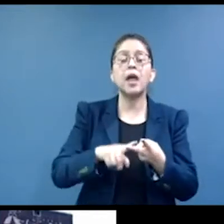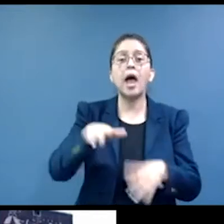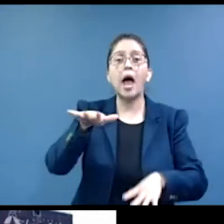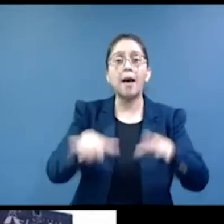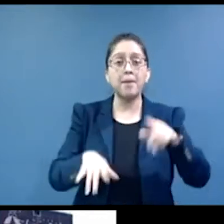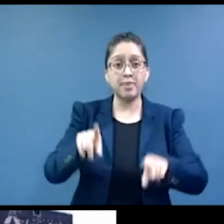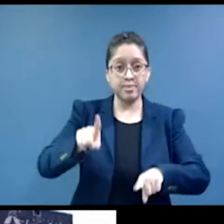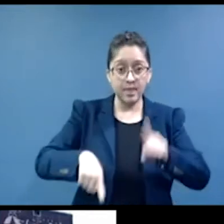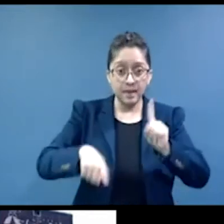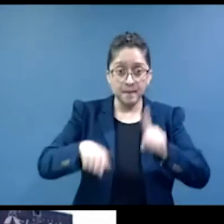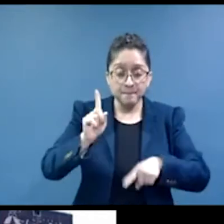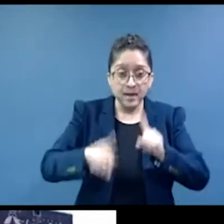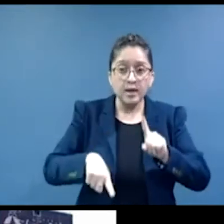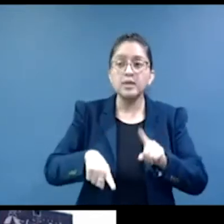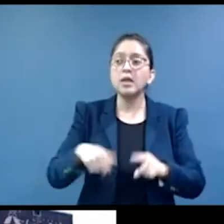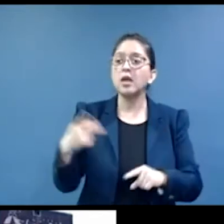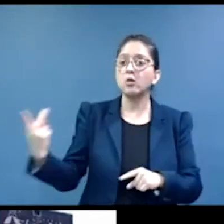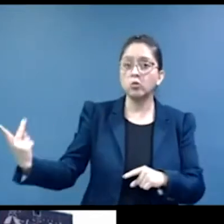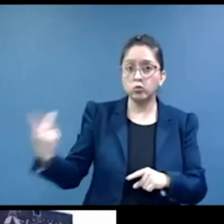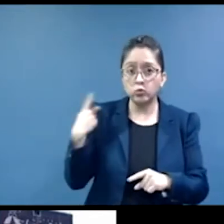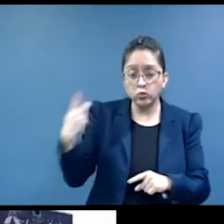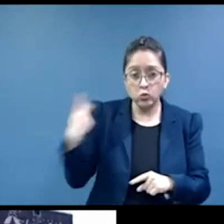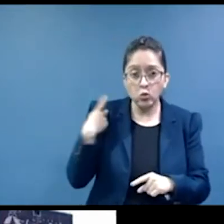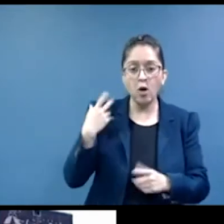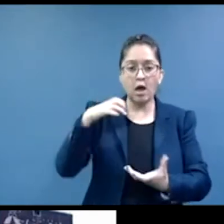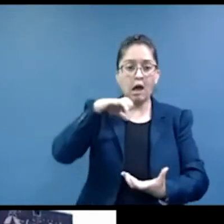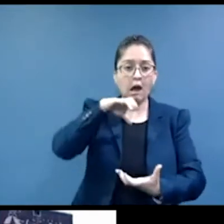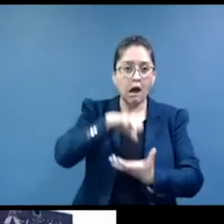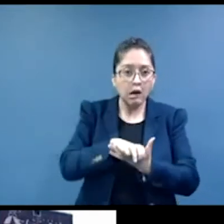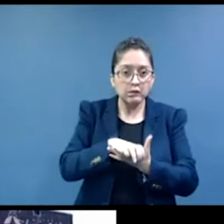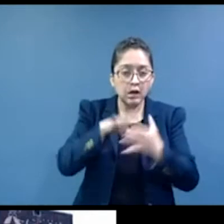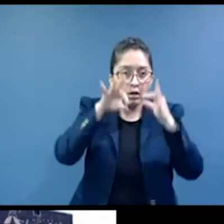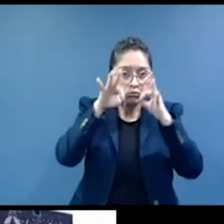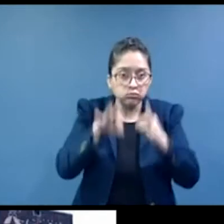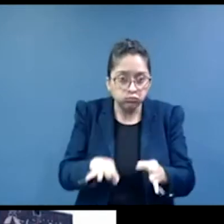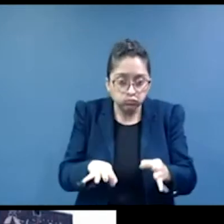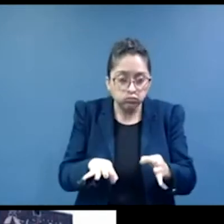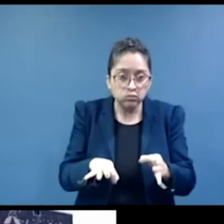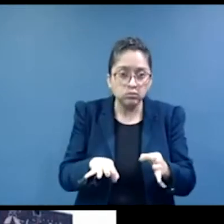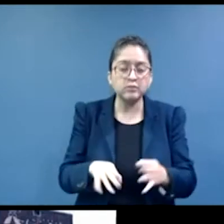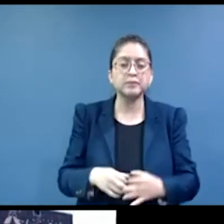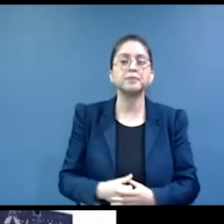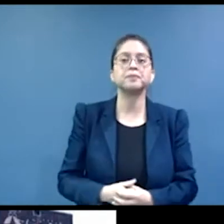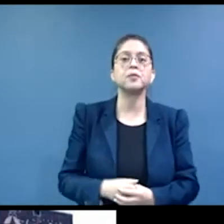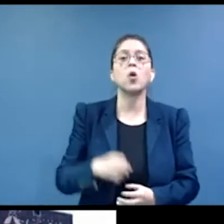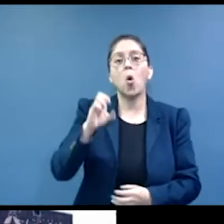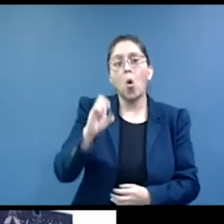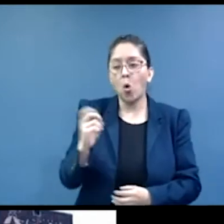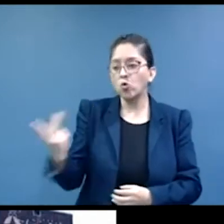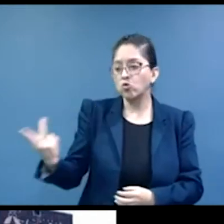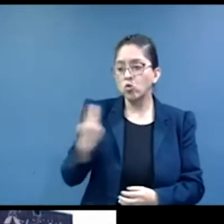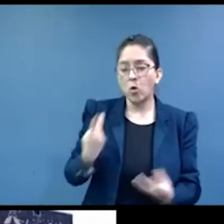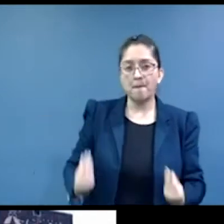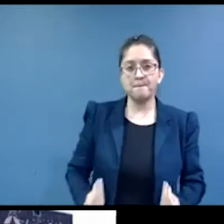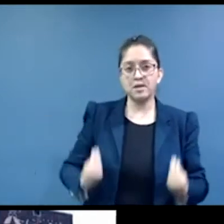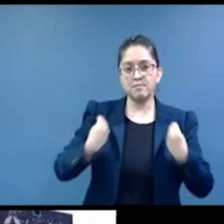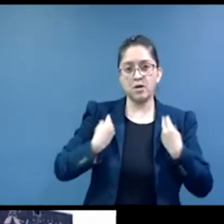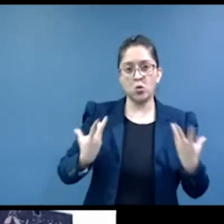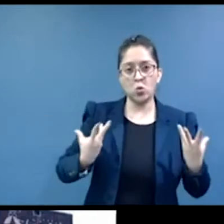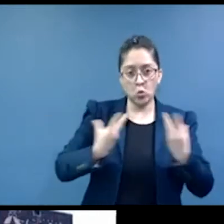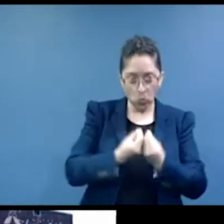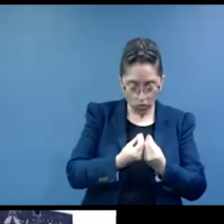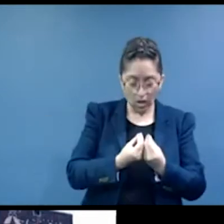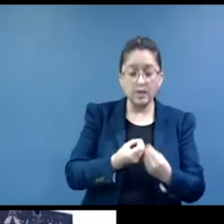relación legalmente establecida, como es el concubinato o el matrimonio, y no tener anomalías genéticas